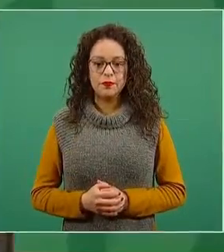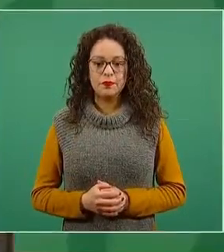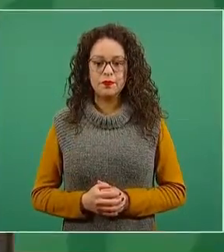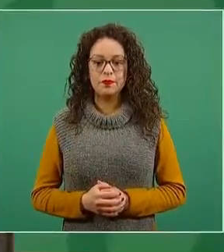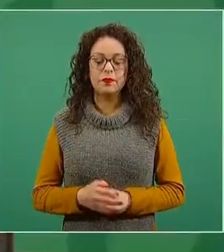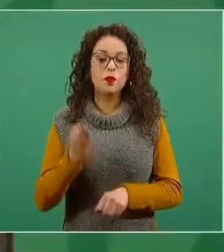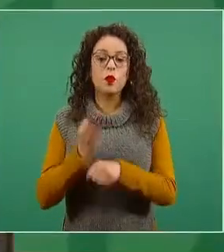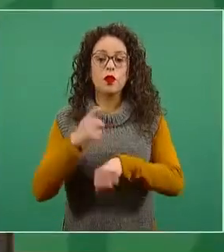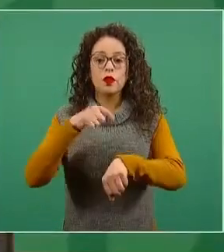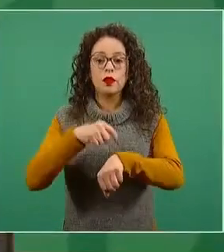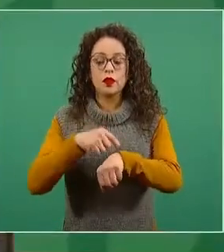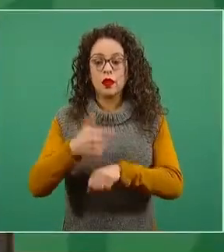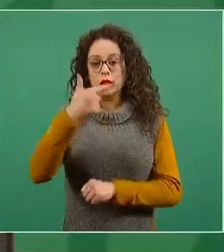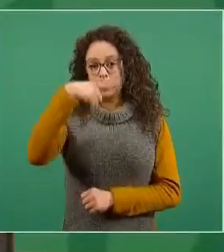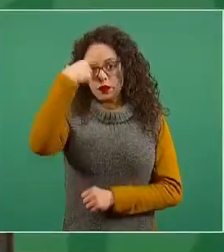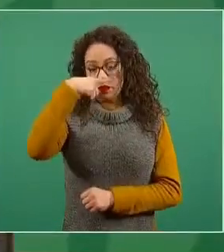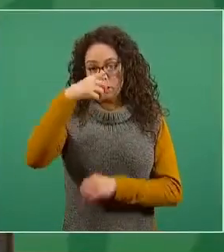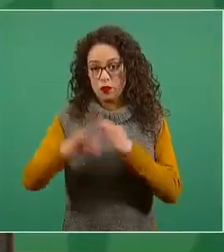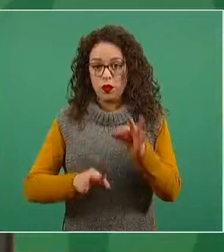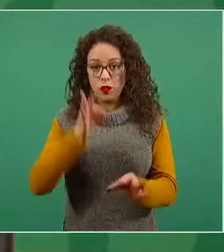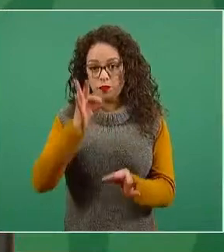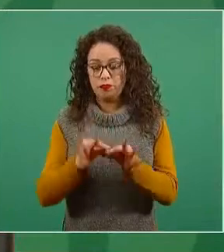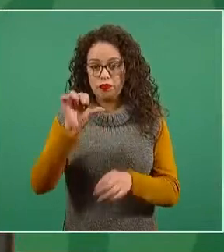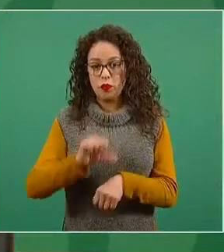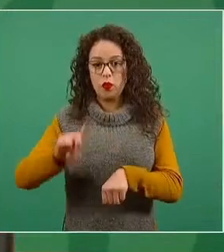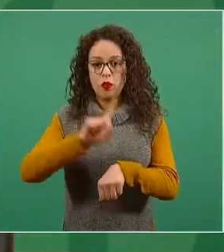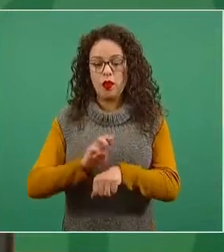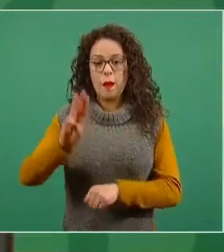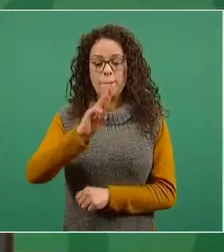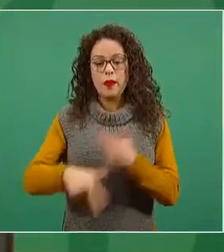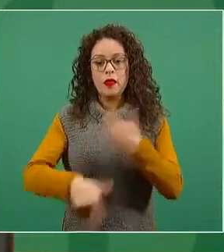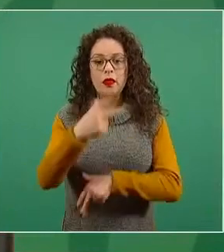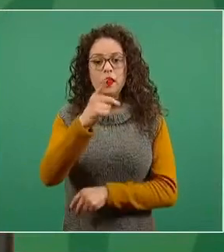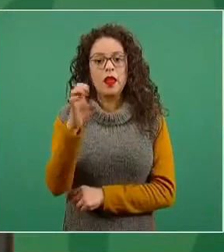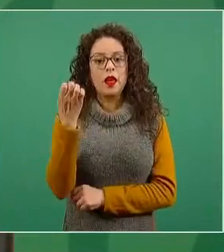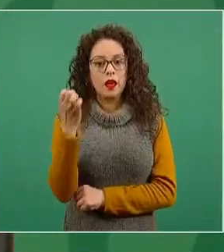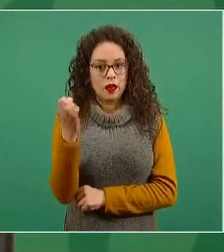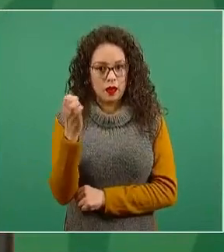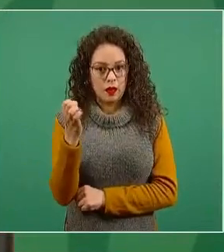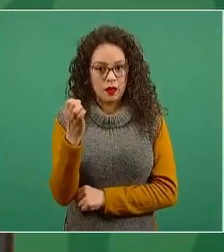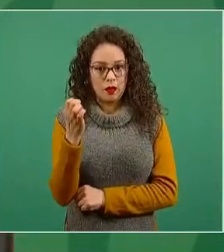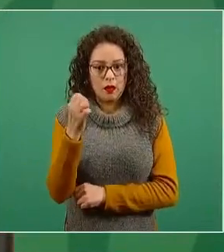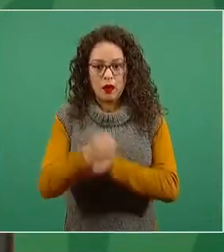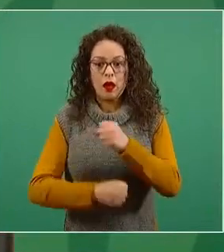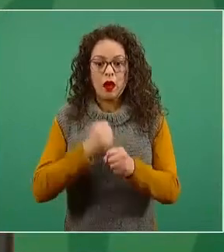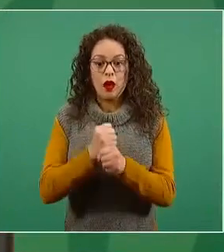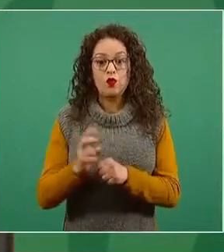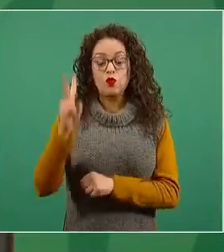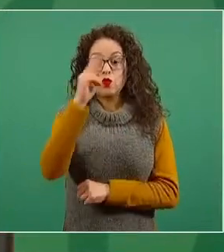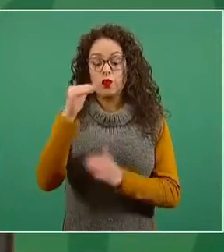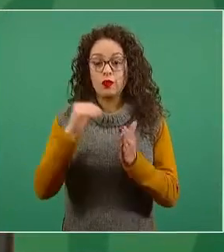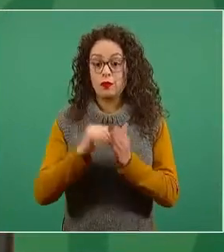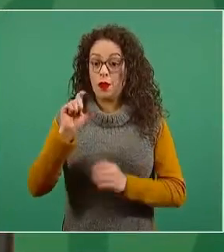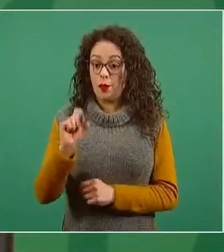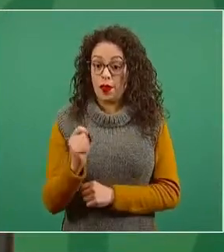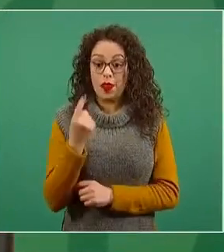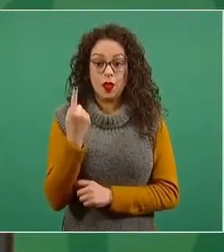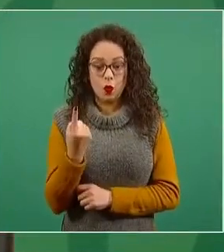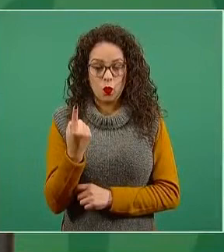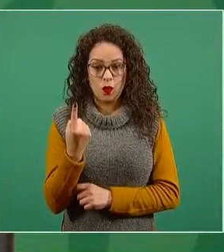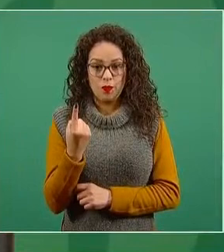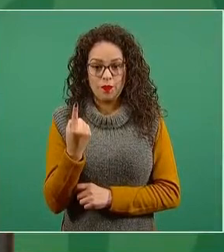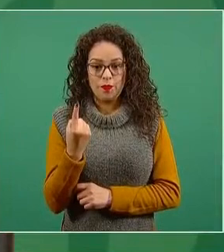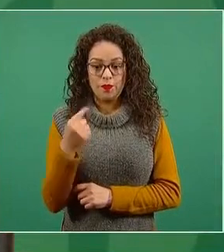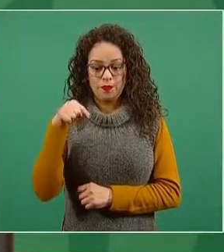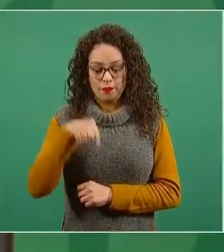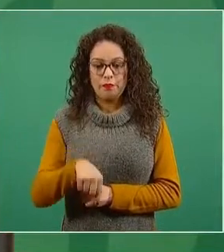Son las 19 horas en punto del miércoles 13 de enero de 2021 y estamos en